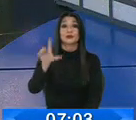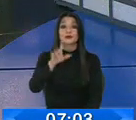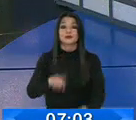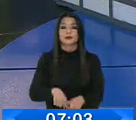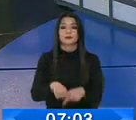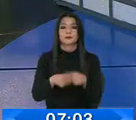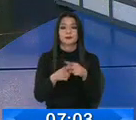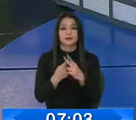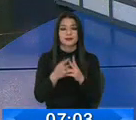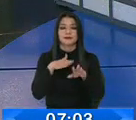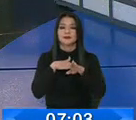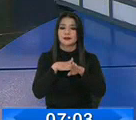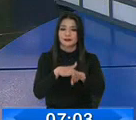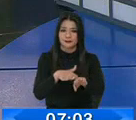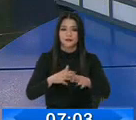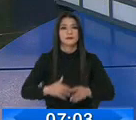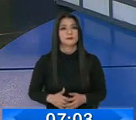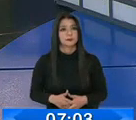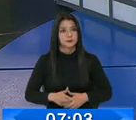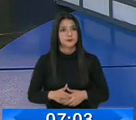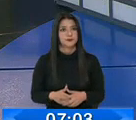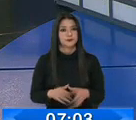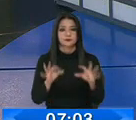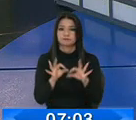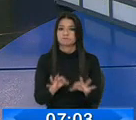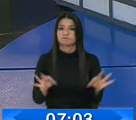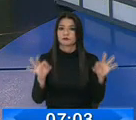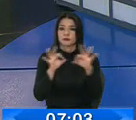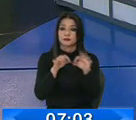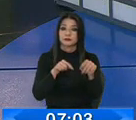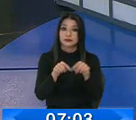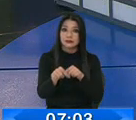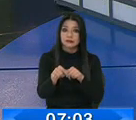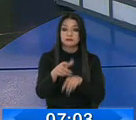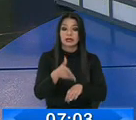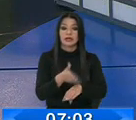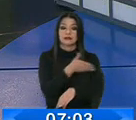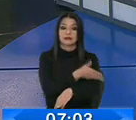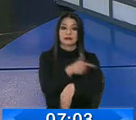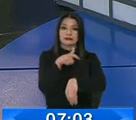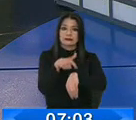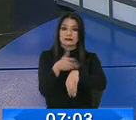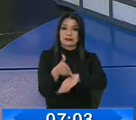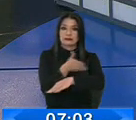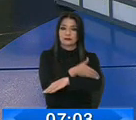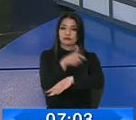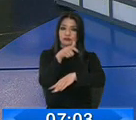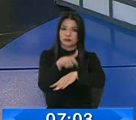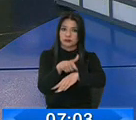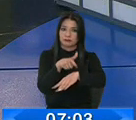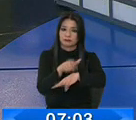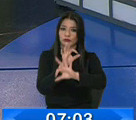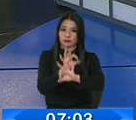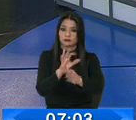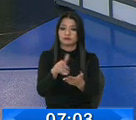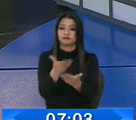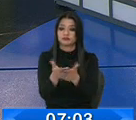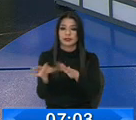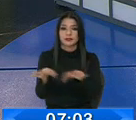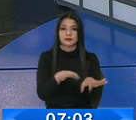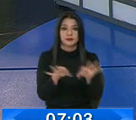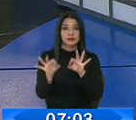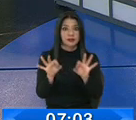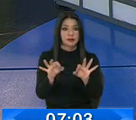a palpitar la ciudad. Así es, así hay que tomar vías alternas, a salir más temprano de su casita para que pueda llegar a tiempo a cumplir con sus actividades y no